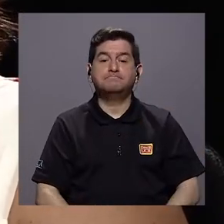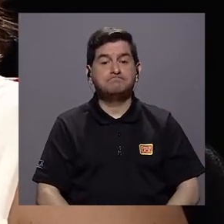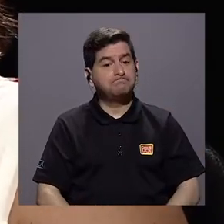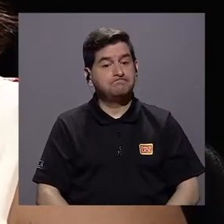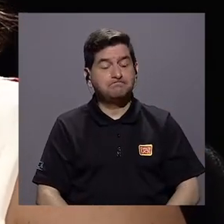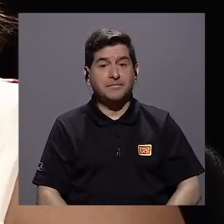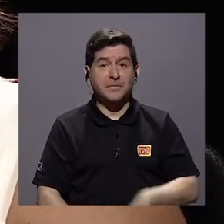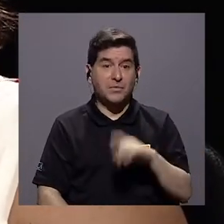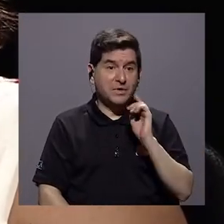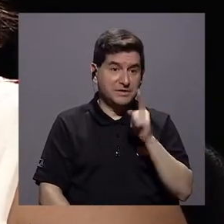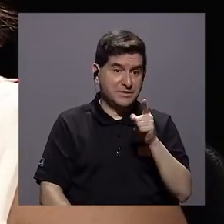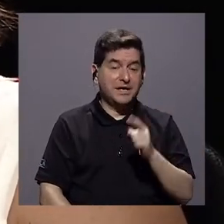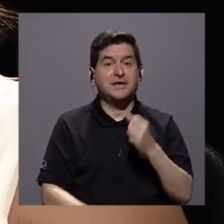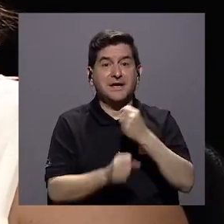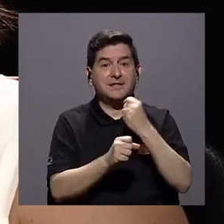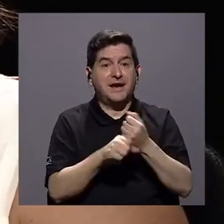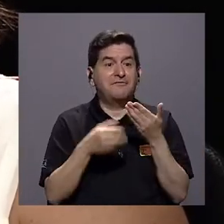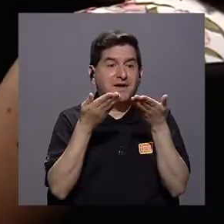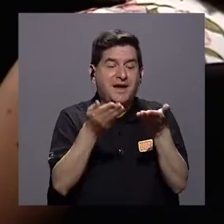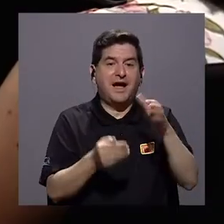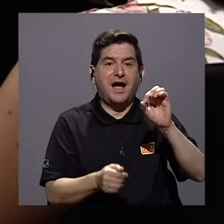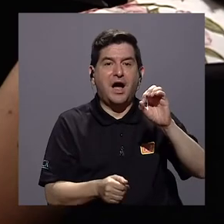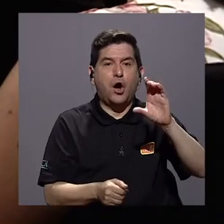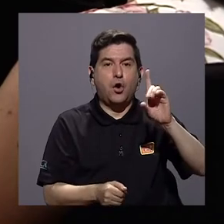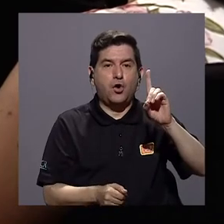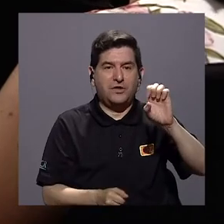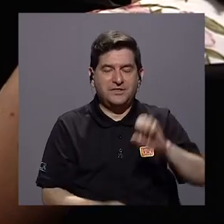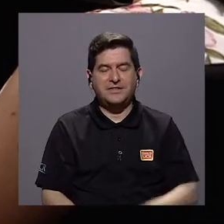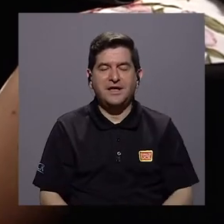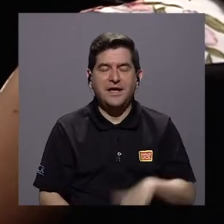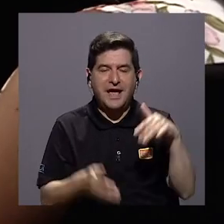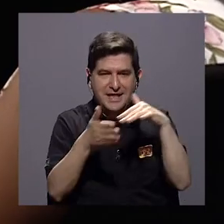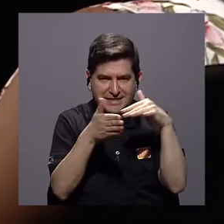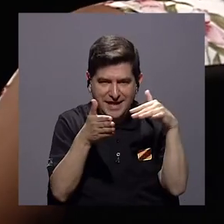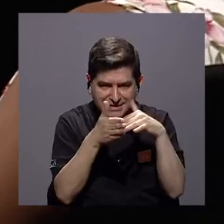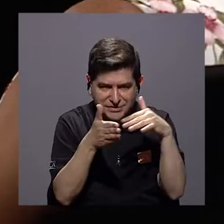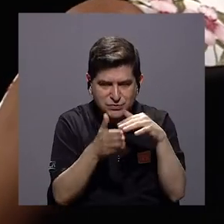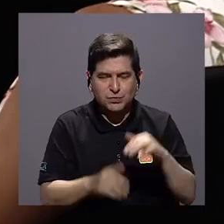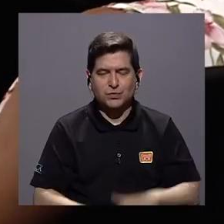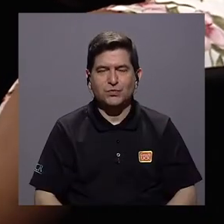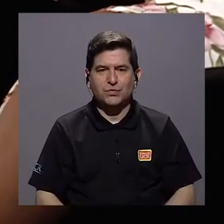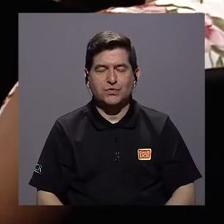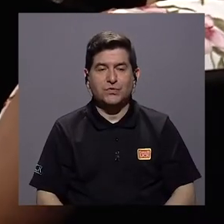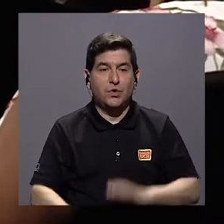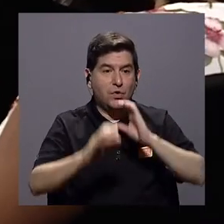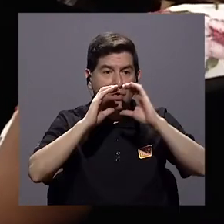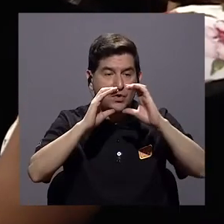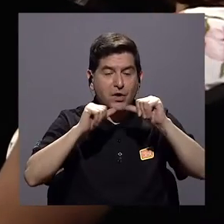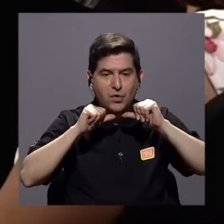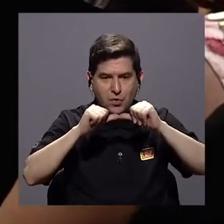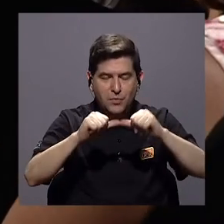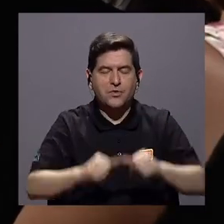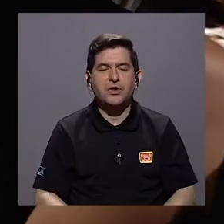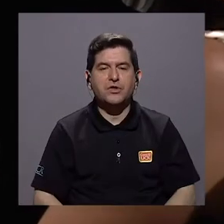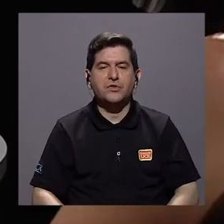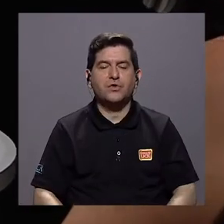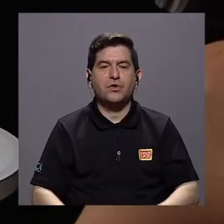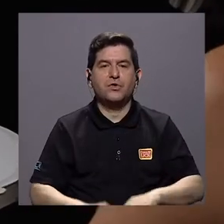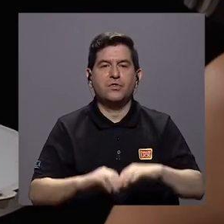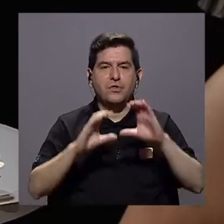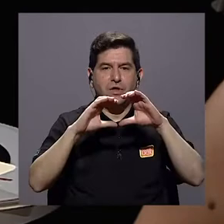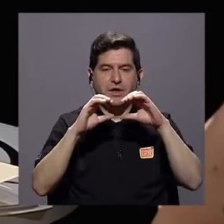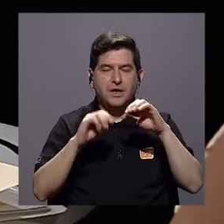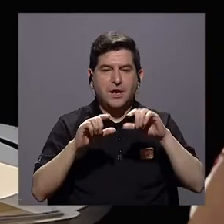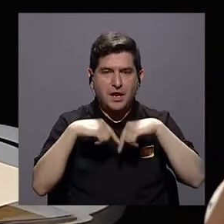rectificaciones necesarias. Pues bueno, aquí doña Isabel le deja una tarea a la OCDE, una reflexión sobre un estudio y que en